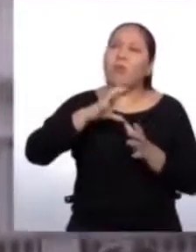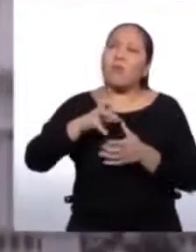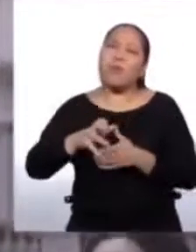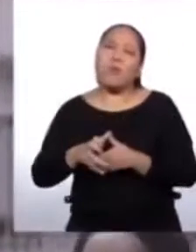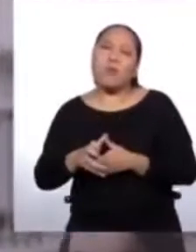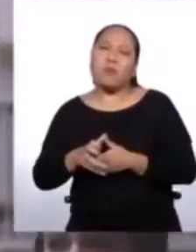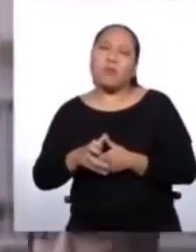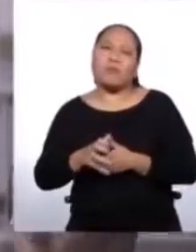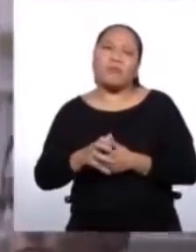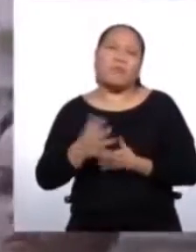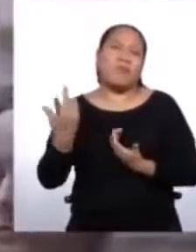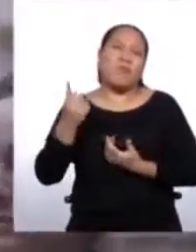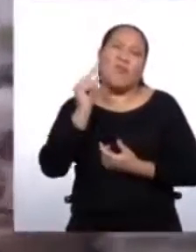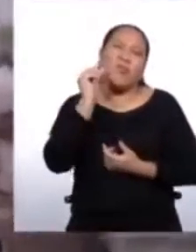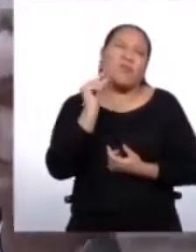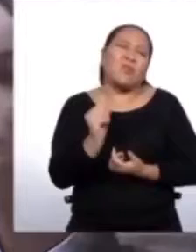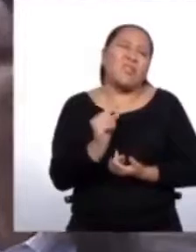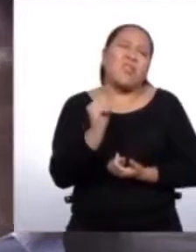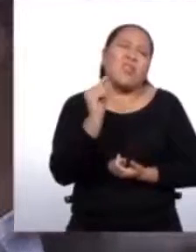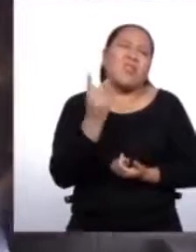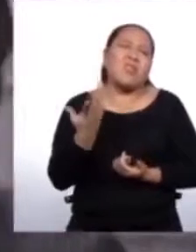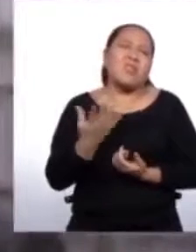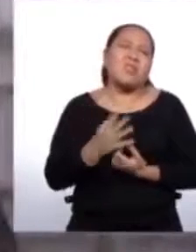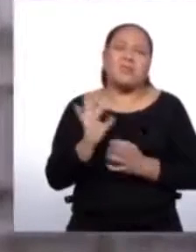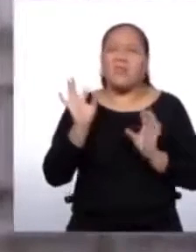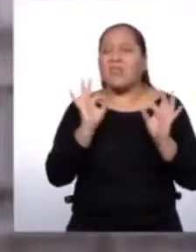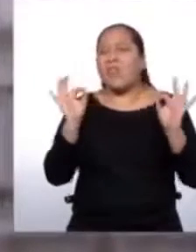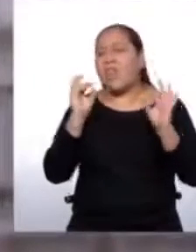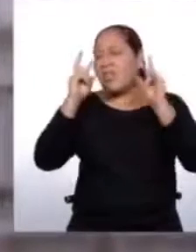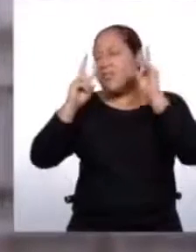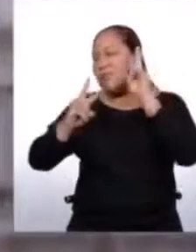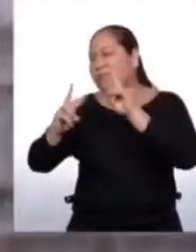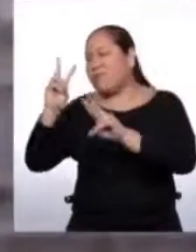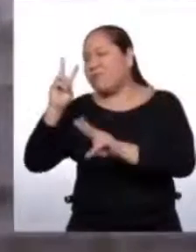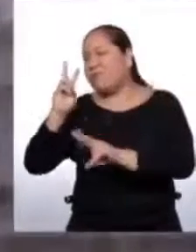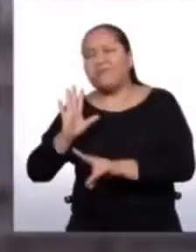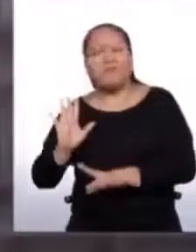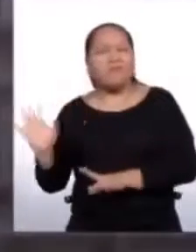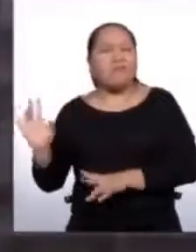medio de la tormenta, como una nube que navega entre las sombras.